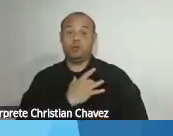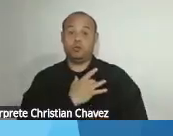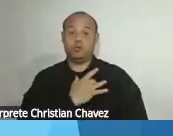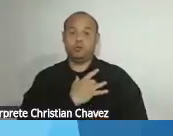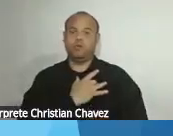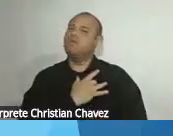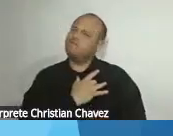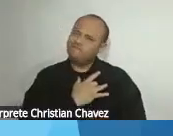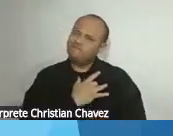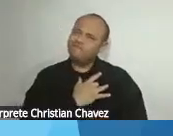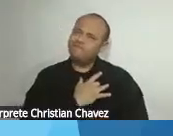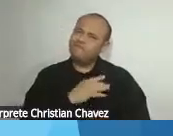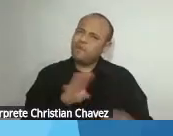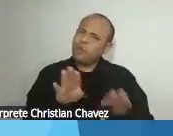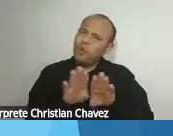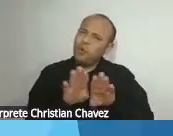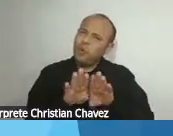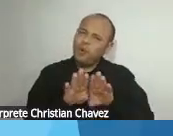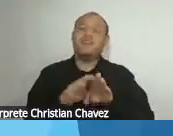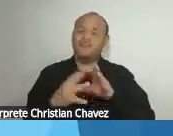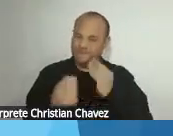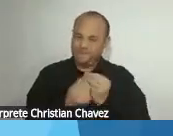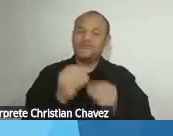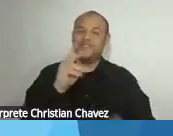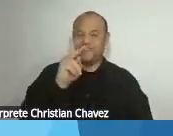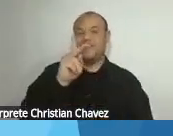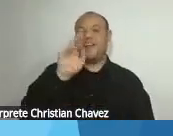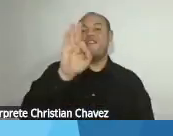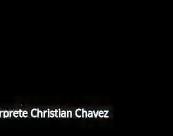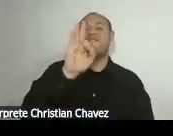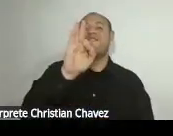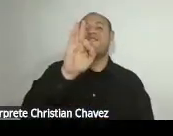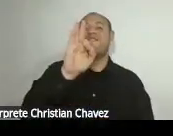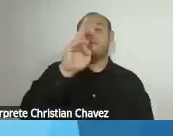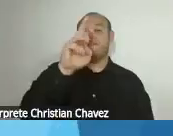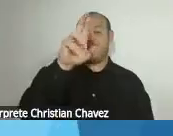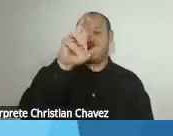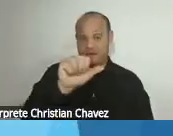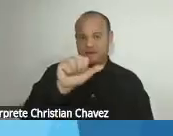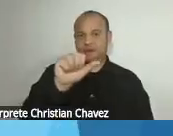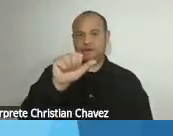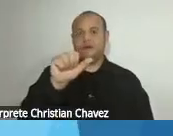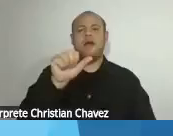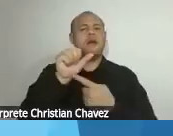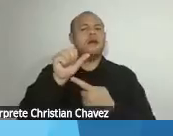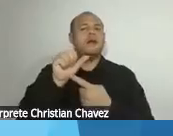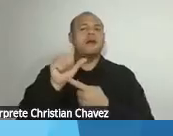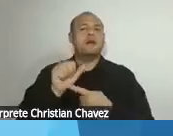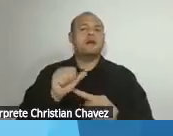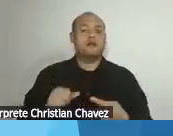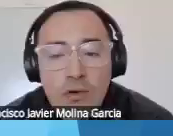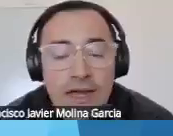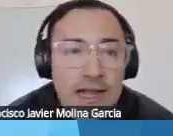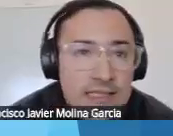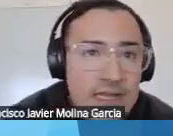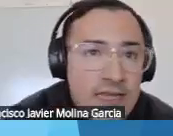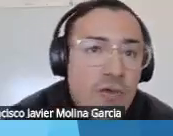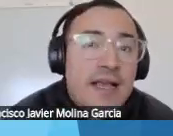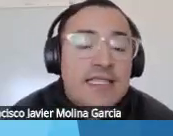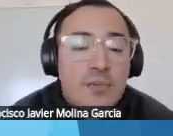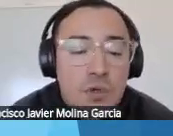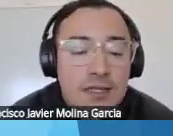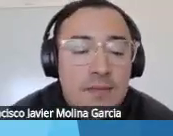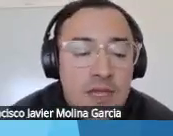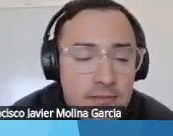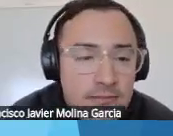Aquí también entra la fibra. La fibra tiene una función quelante, ¿sí? A la fibra se le pegan ciertas moléculas, por ejemplo, grasa, y no